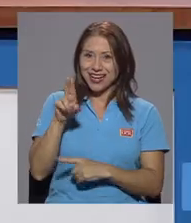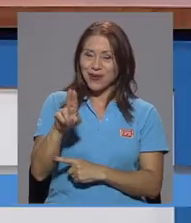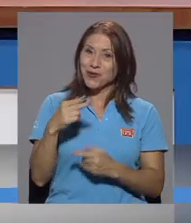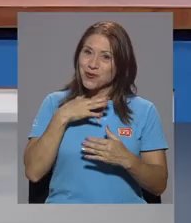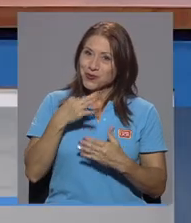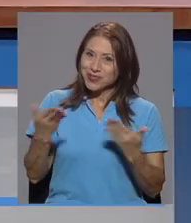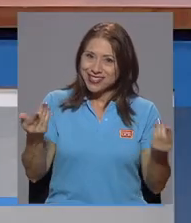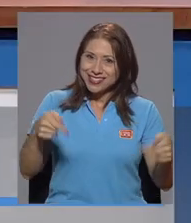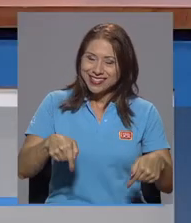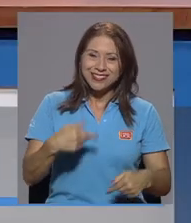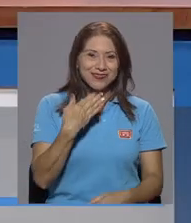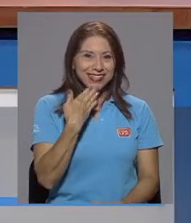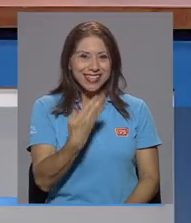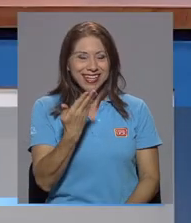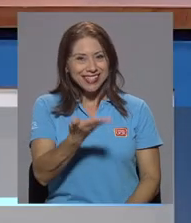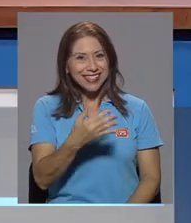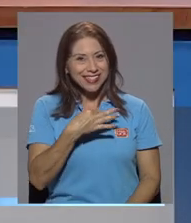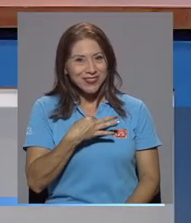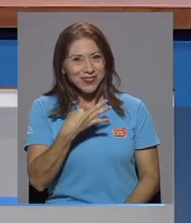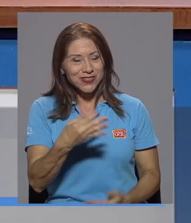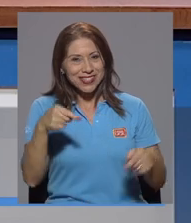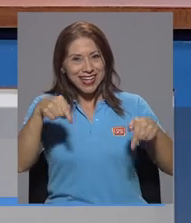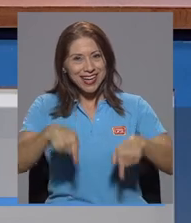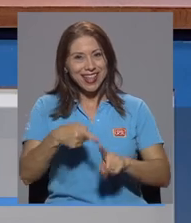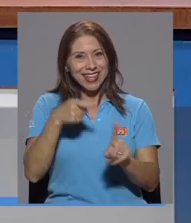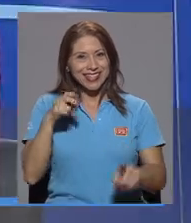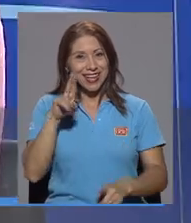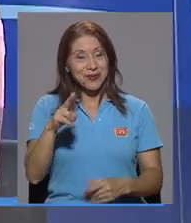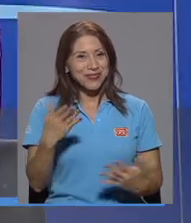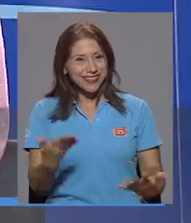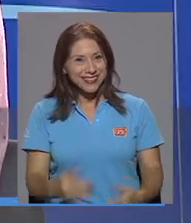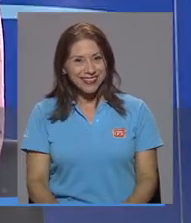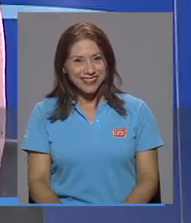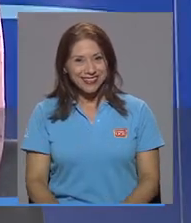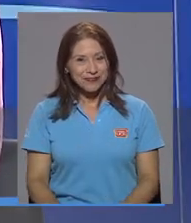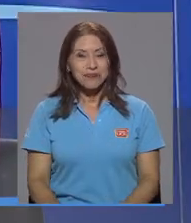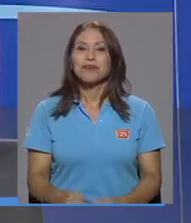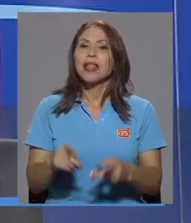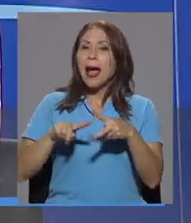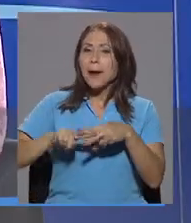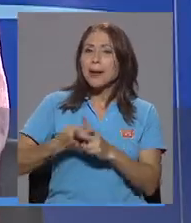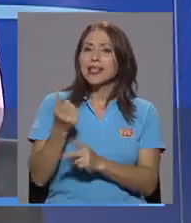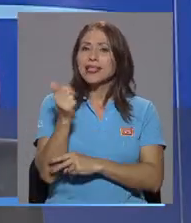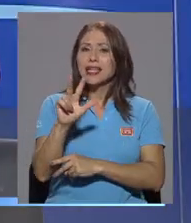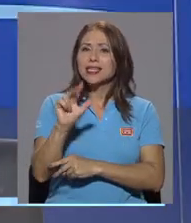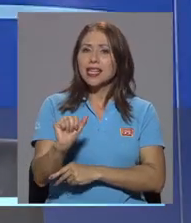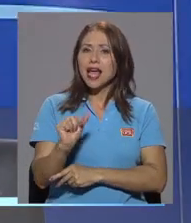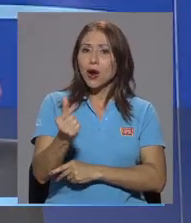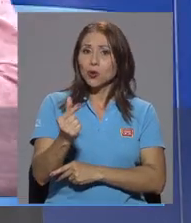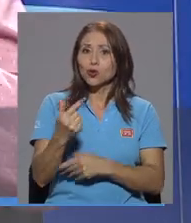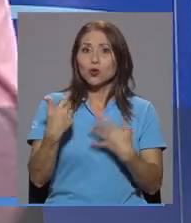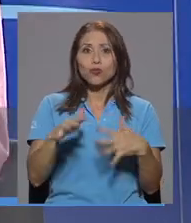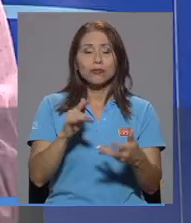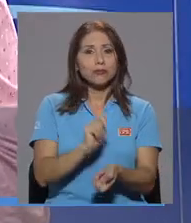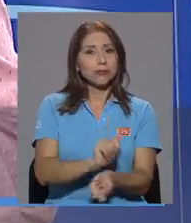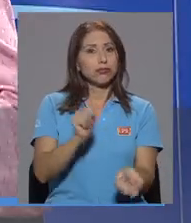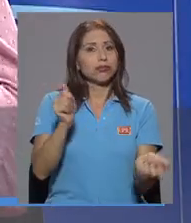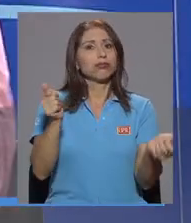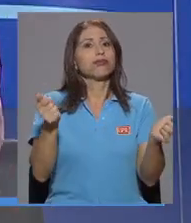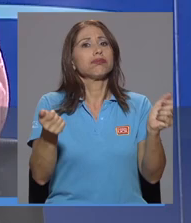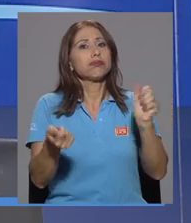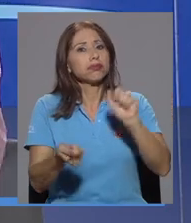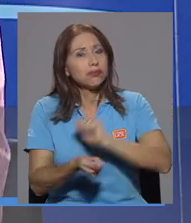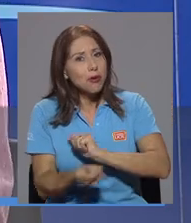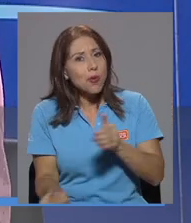muchas gracias maría es un gusto estar en desde la última jinete recibe a partir del 13 de agosto va a haber todo un cambio un